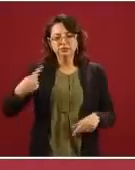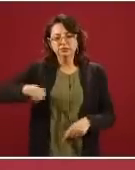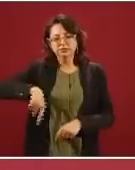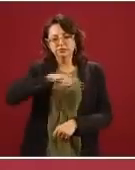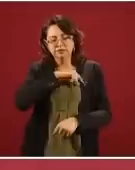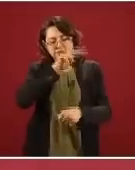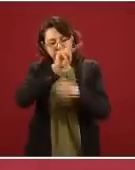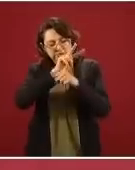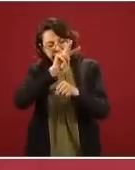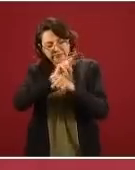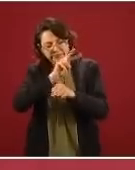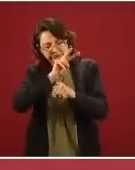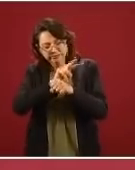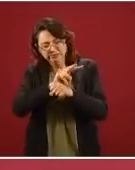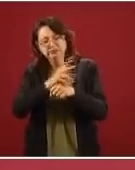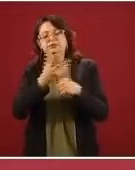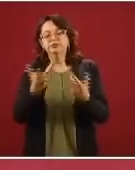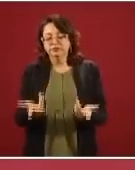pendientes y ya